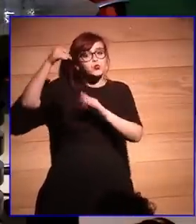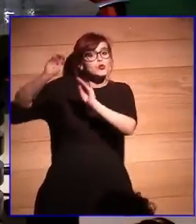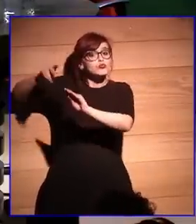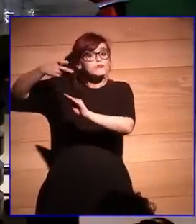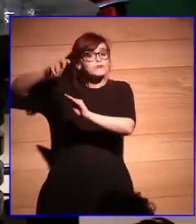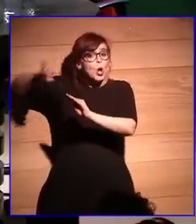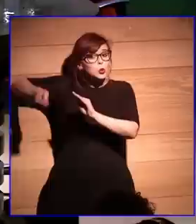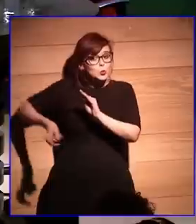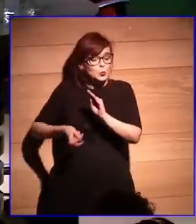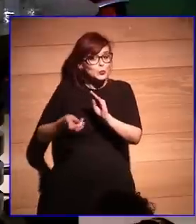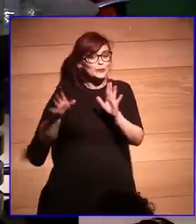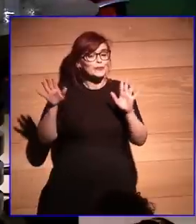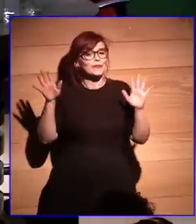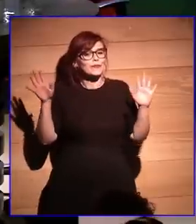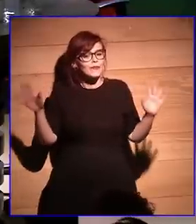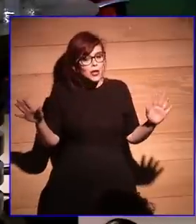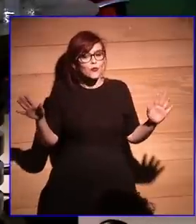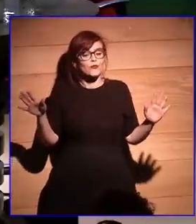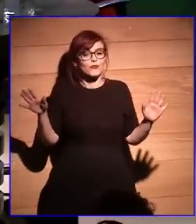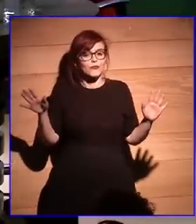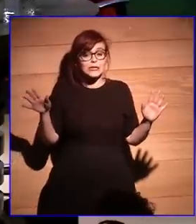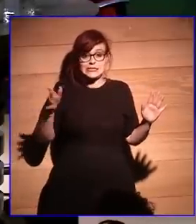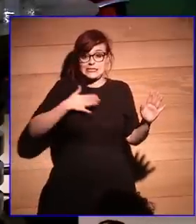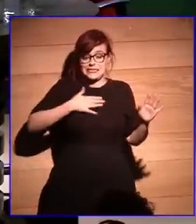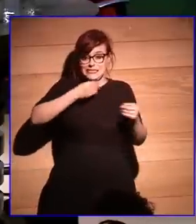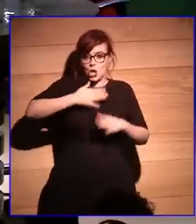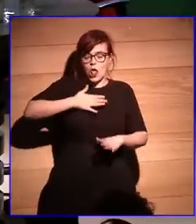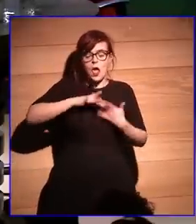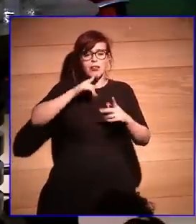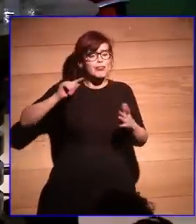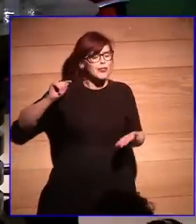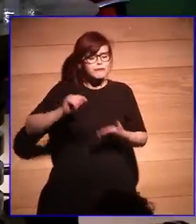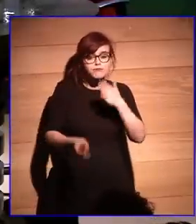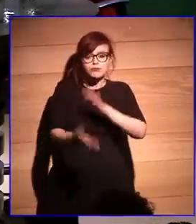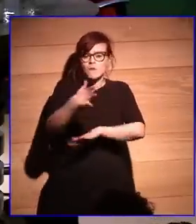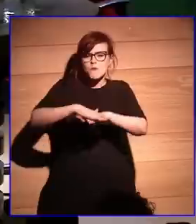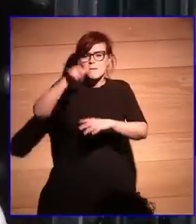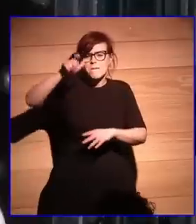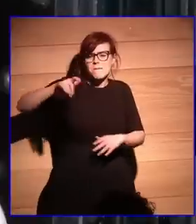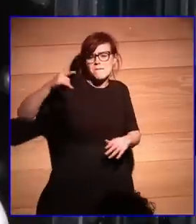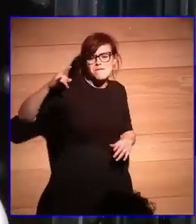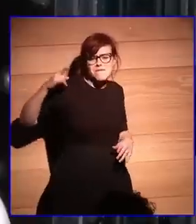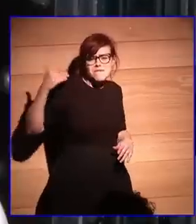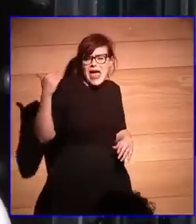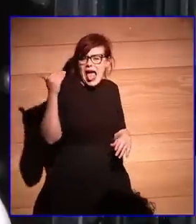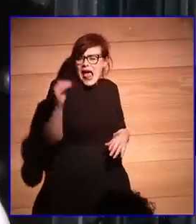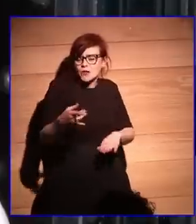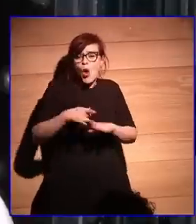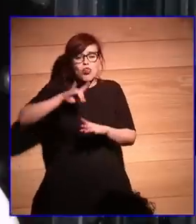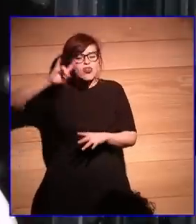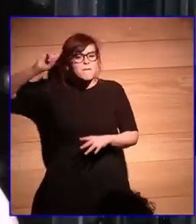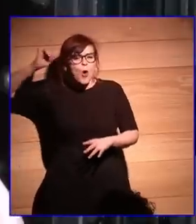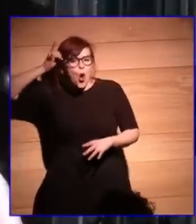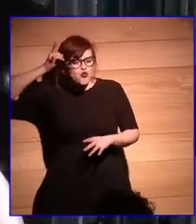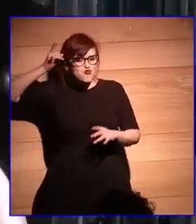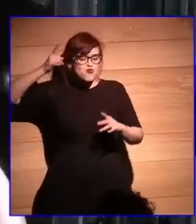¿no? Pero en lo que a nosotros nos toca, de repente aparece alguien muy maligno, que es Satán, que es un demonio, es un diablo,